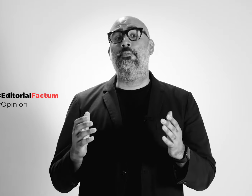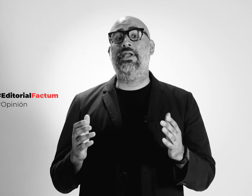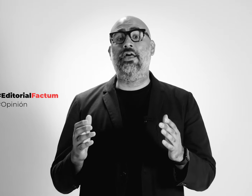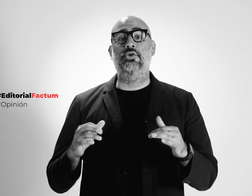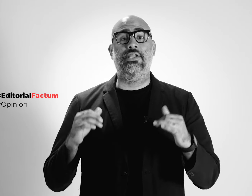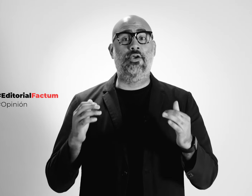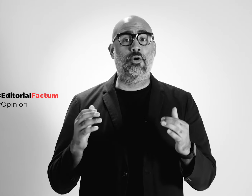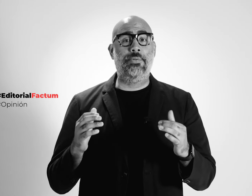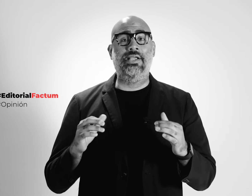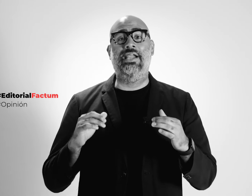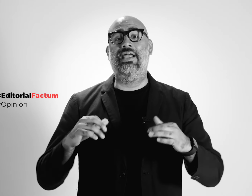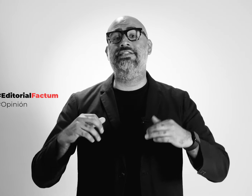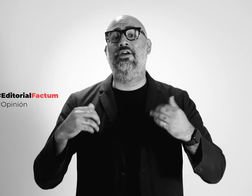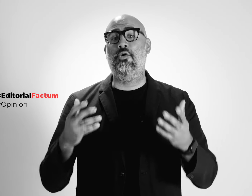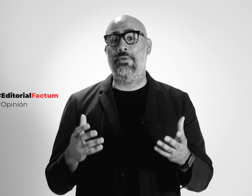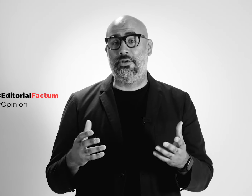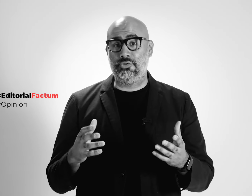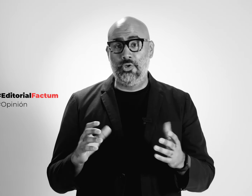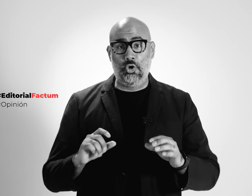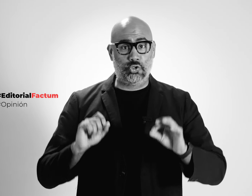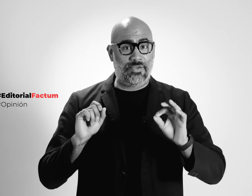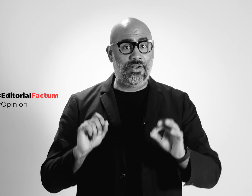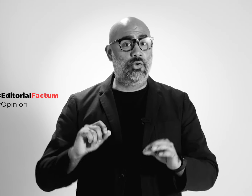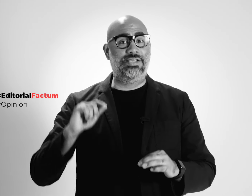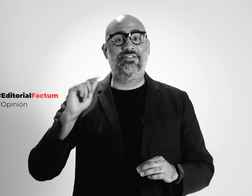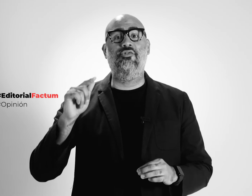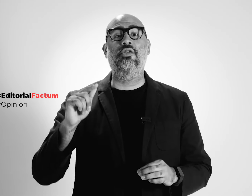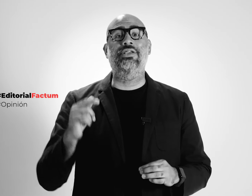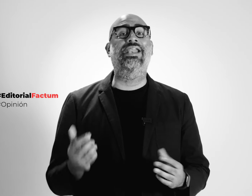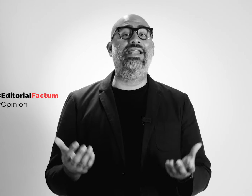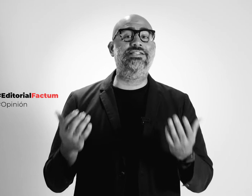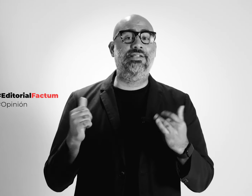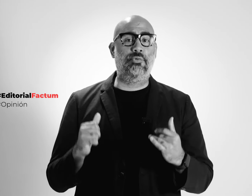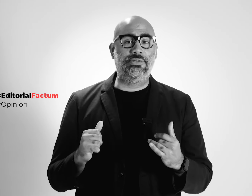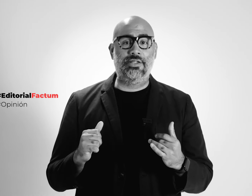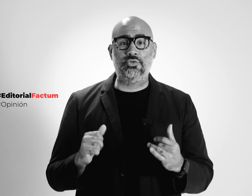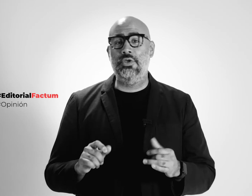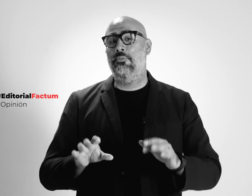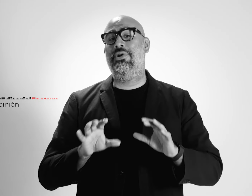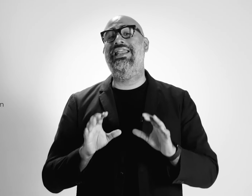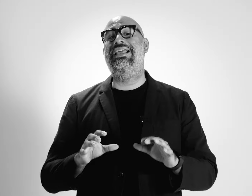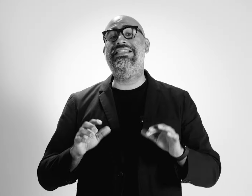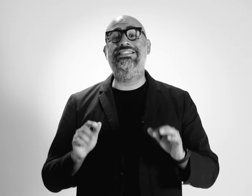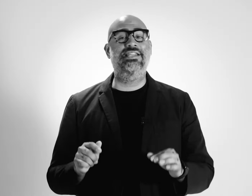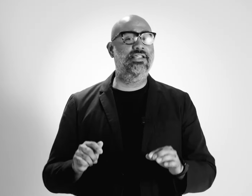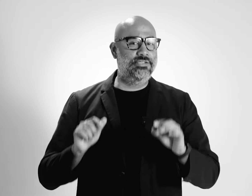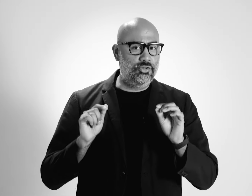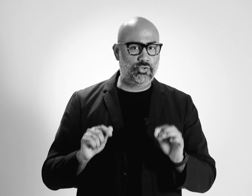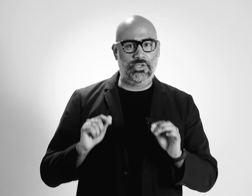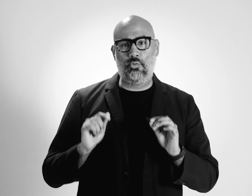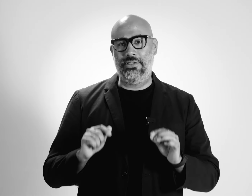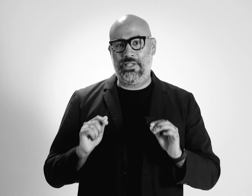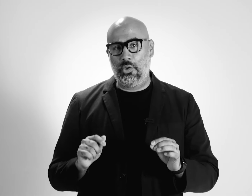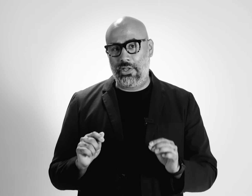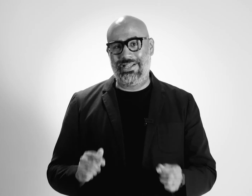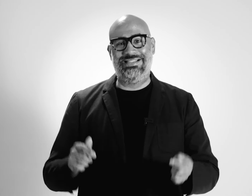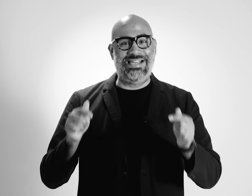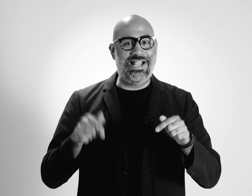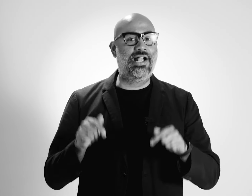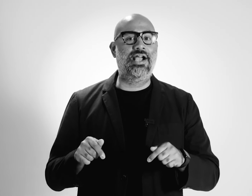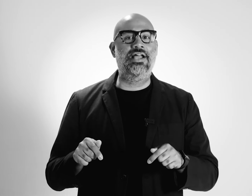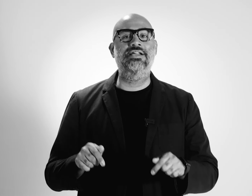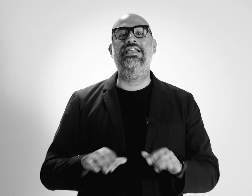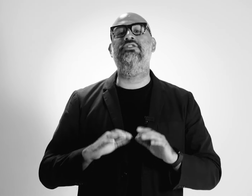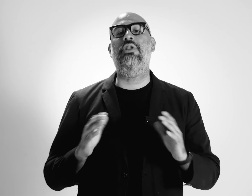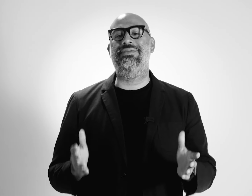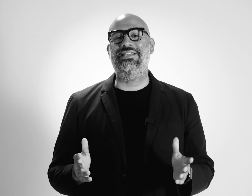Lo saben en los mercados quienes compran y regresan con menos. Lo saben los que se fueron y regresan deportados, porque la quincena de $150 que